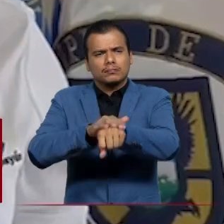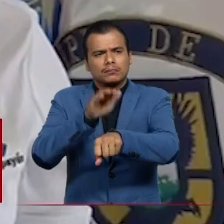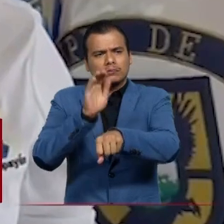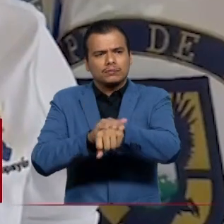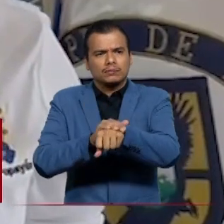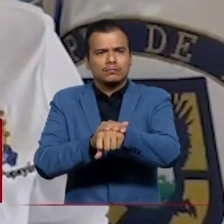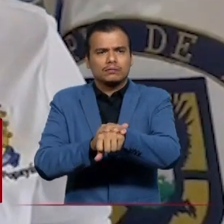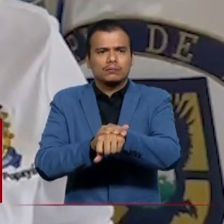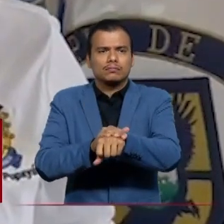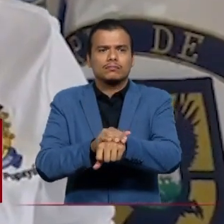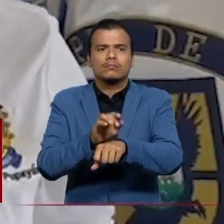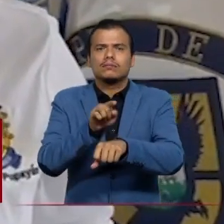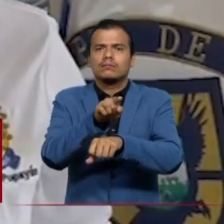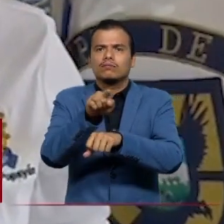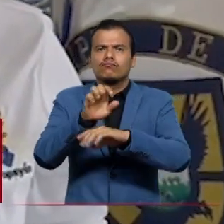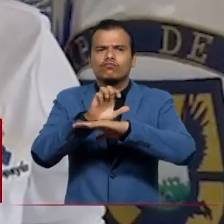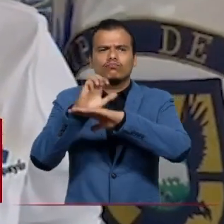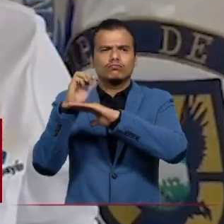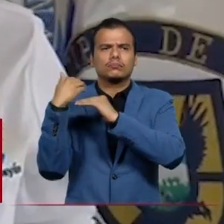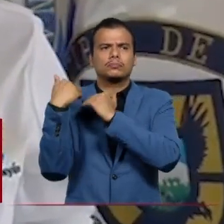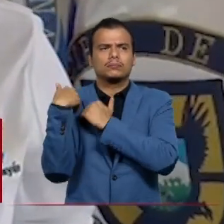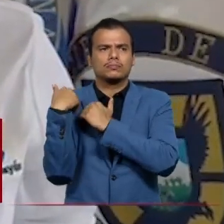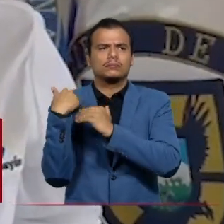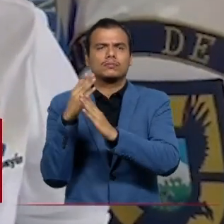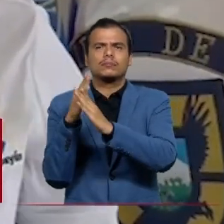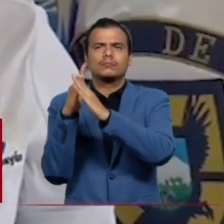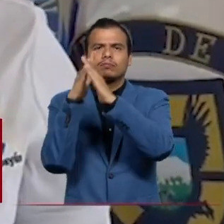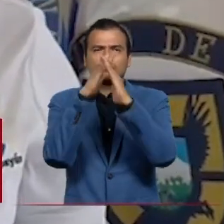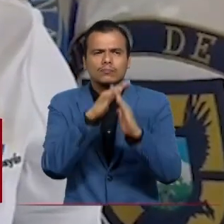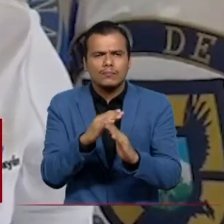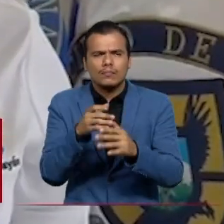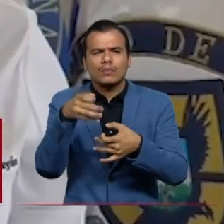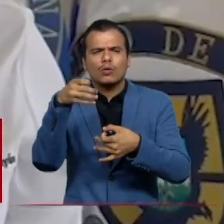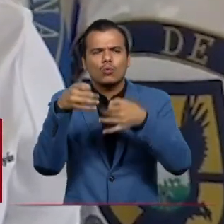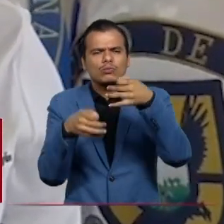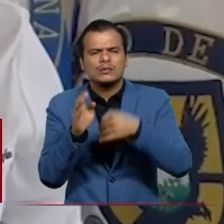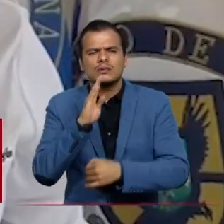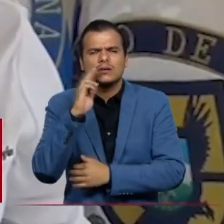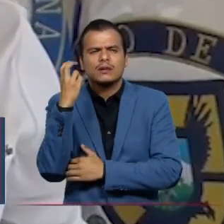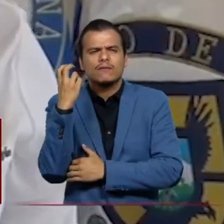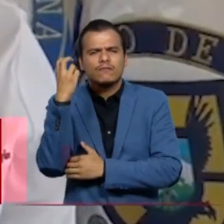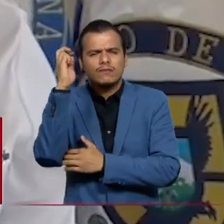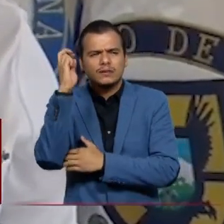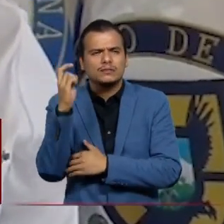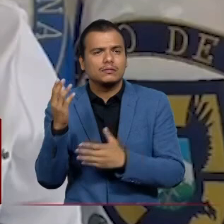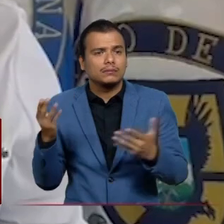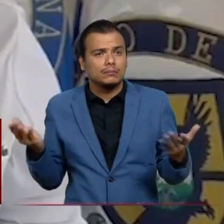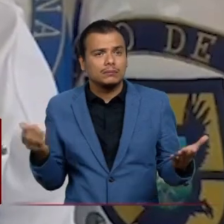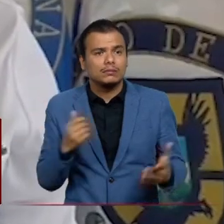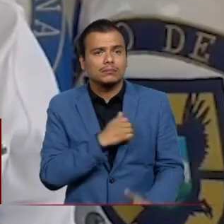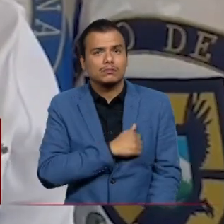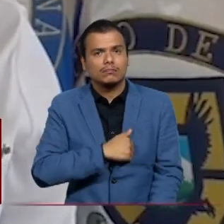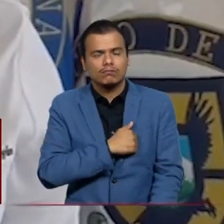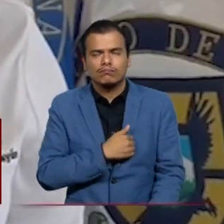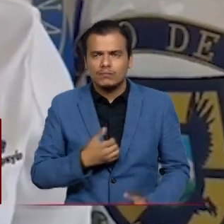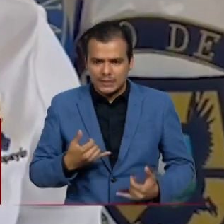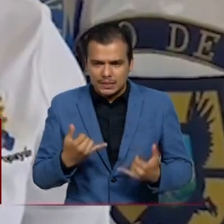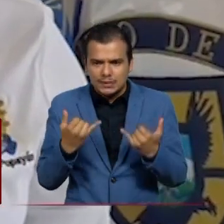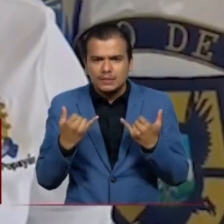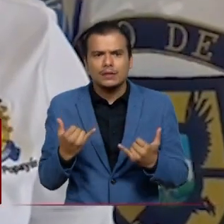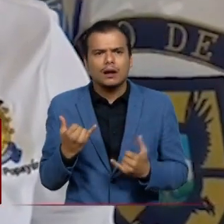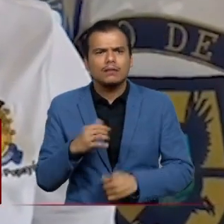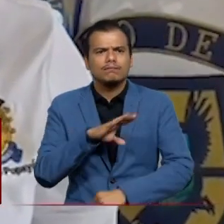instituciones encargadas de la seguridad y la justicia como la fiscalía para que actúen con contundencia